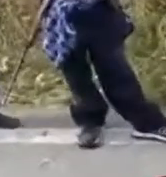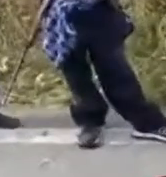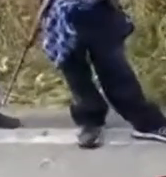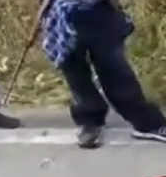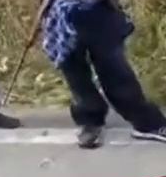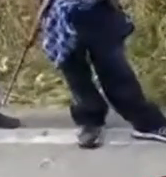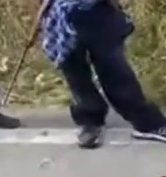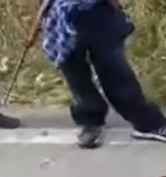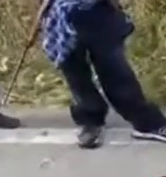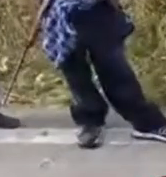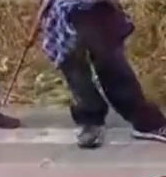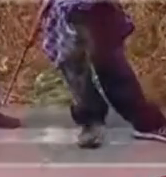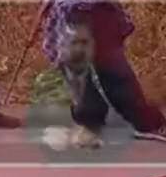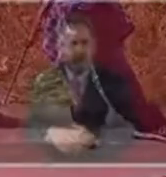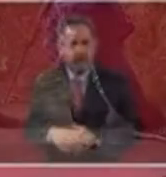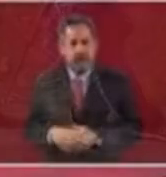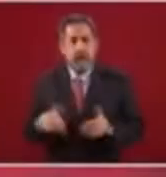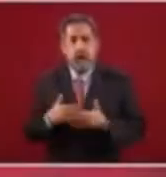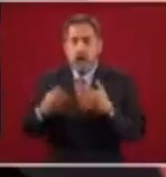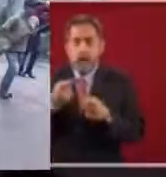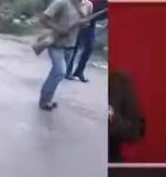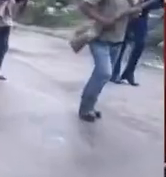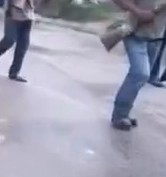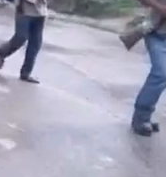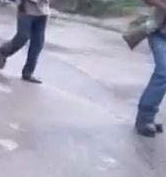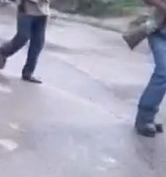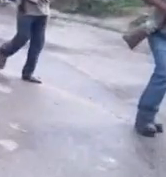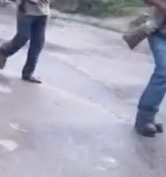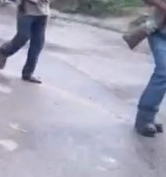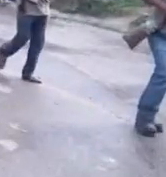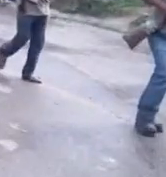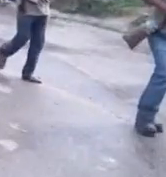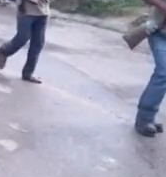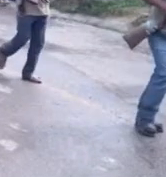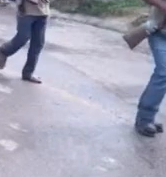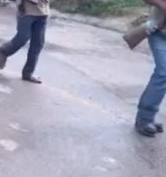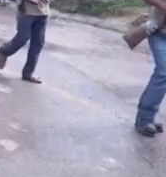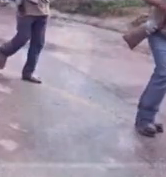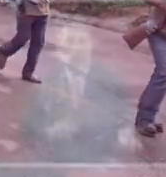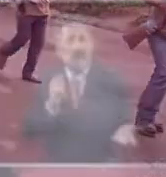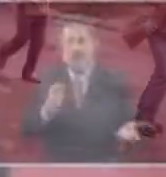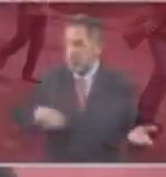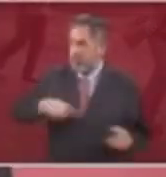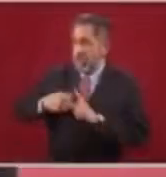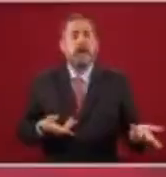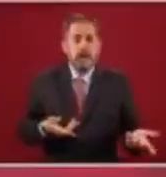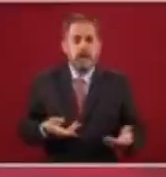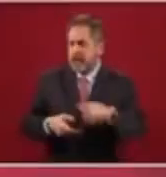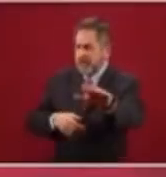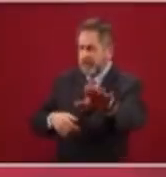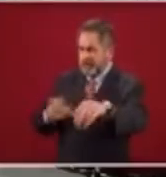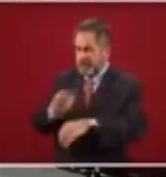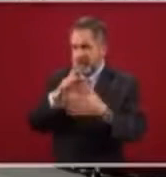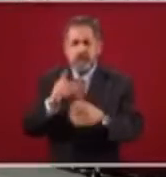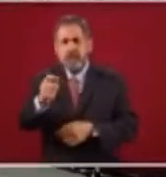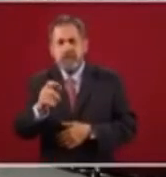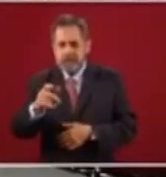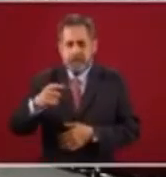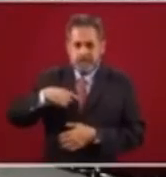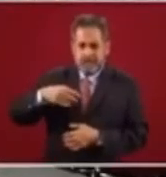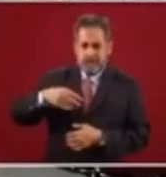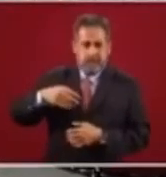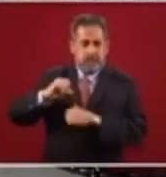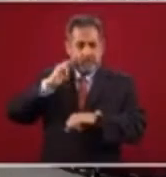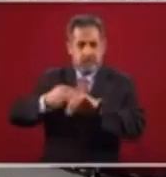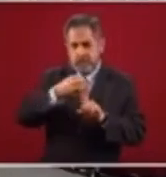ver como que hasta ahora están abriendo los ojos a partir de que llegamos nosotros, ¿no? A